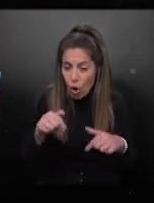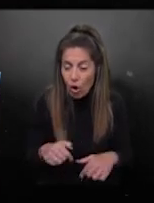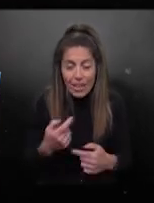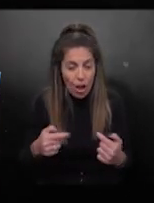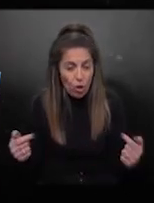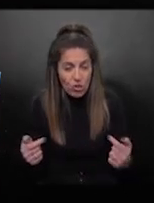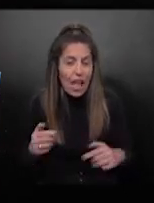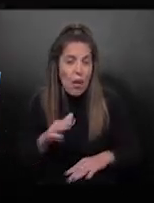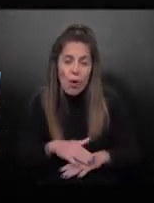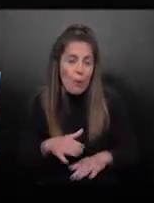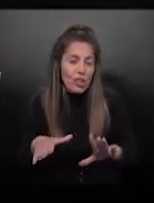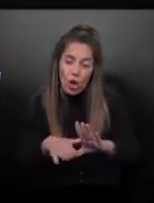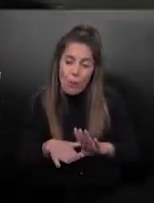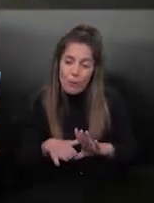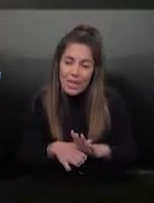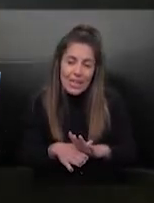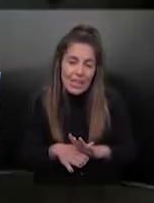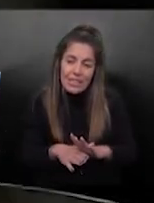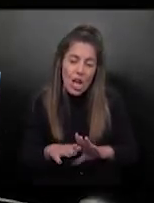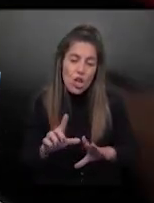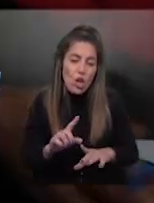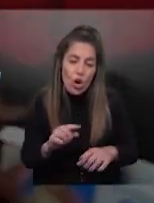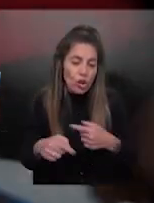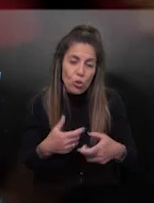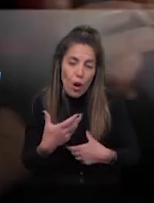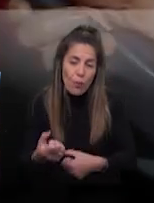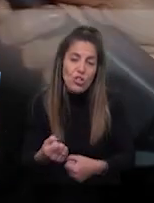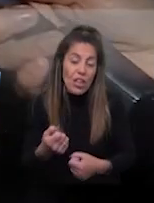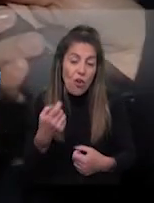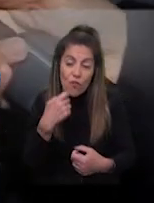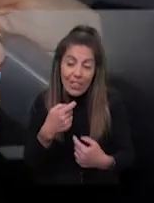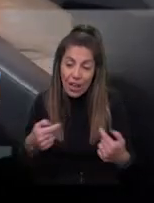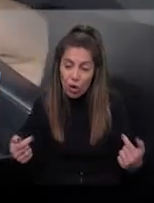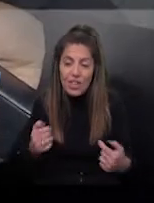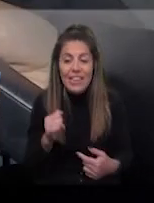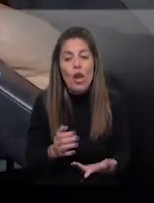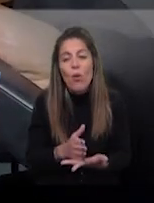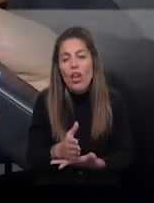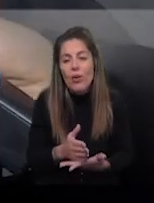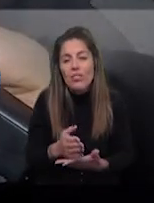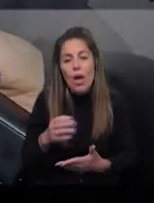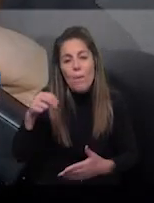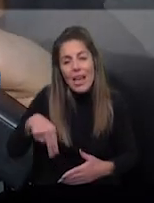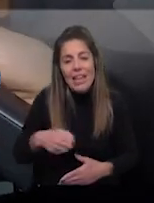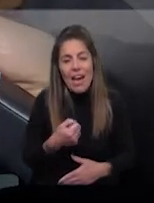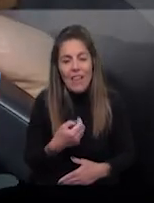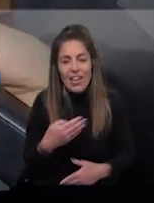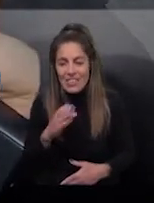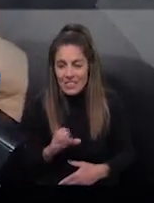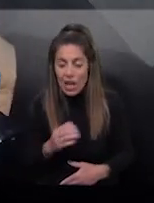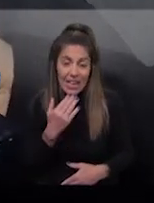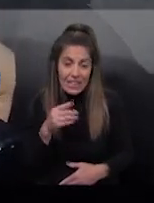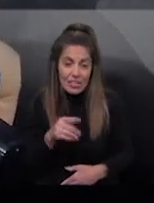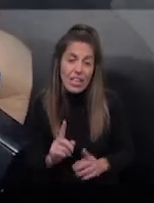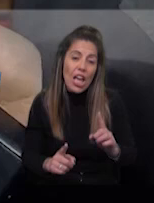insumos. Desde el momento que el MIDE dejó de apoyarnos, los insumos nos faltan. Tenemos la colaboración del Plan ABC, muchas gracias a eso,